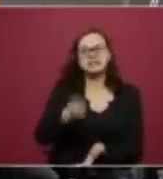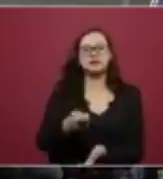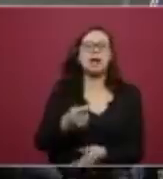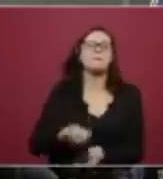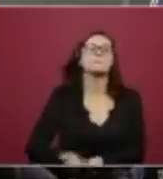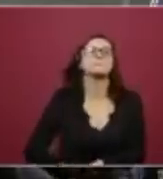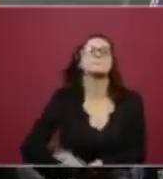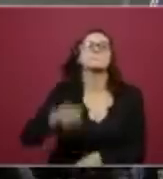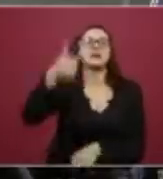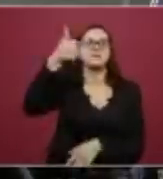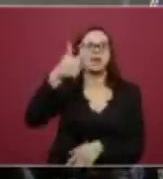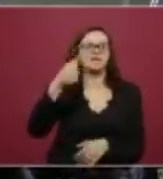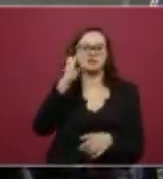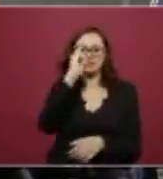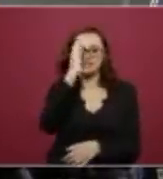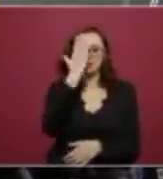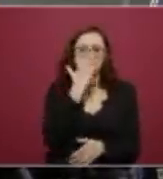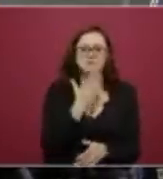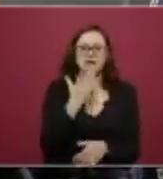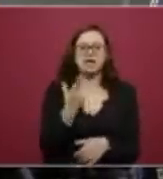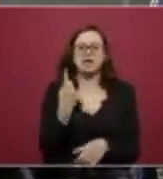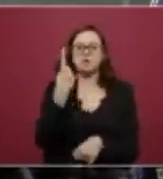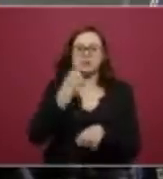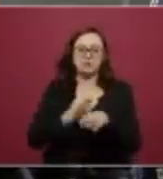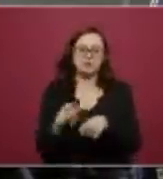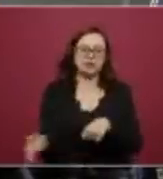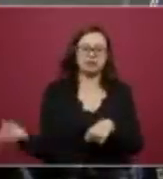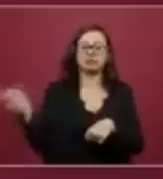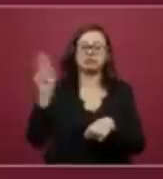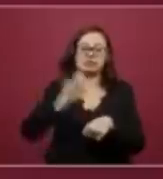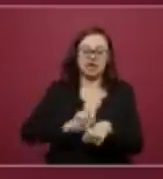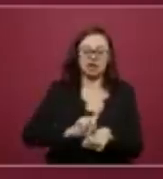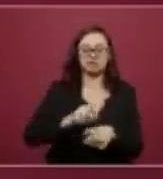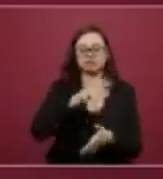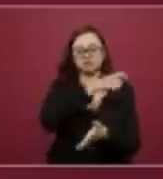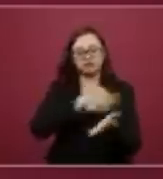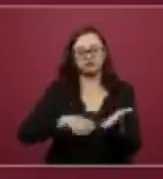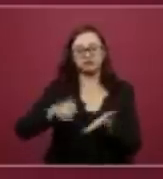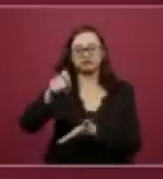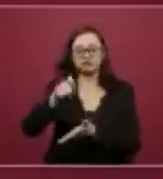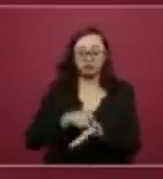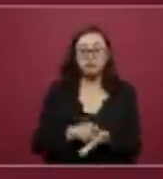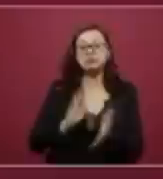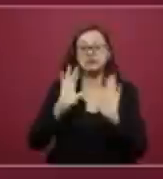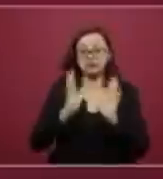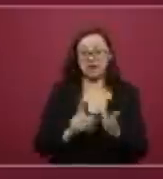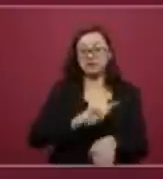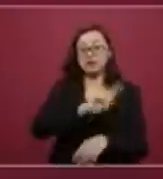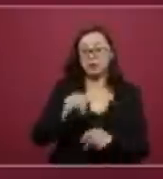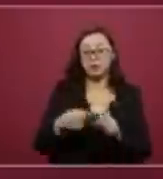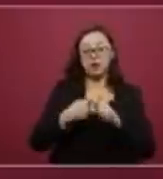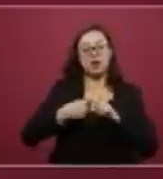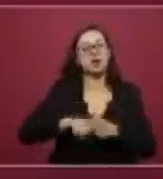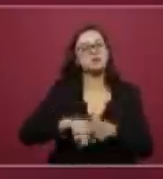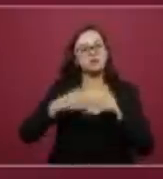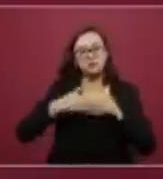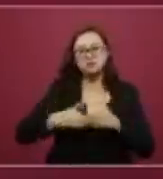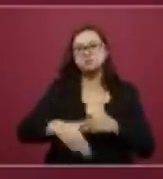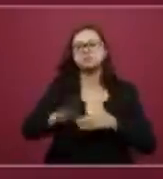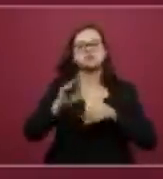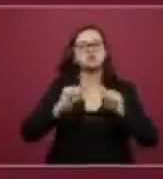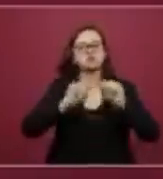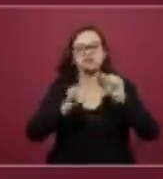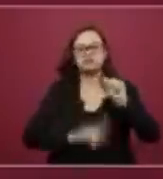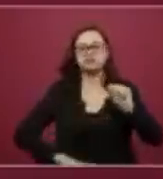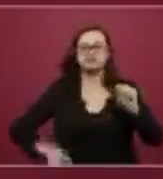vez del primer día de emisión. A partir de ese momento se pone en circulación a lo largo y ancho del territorio nacional